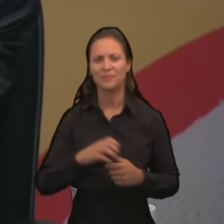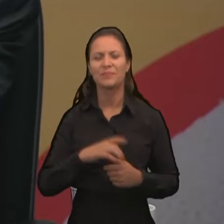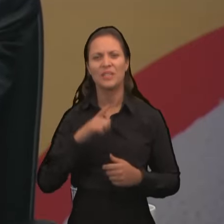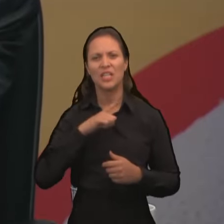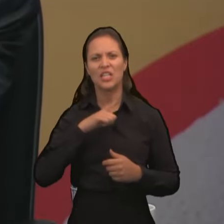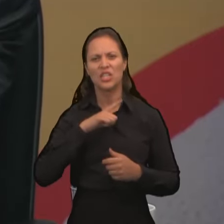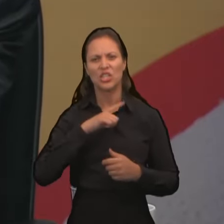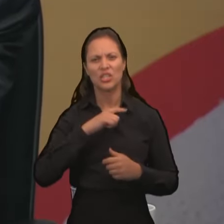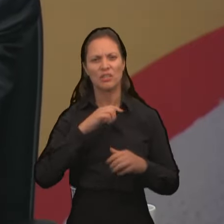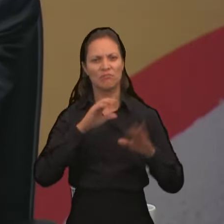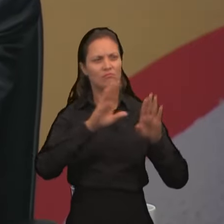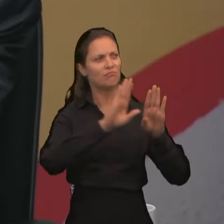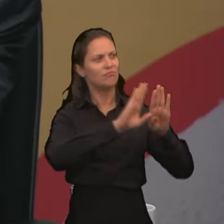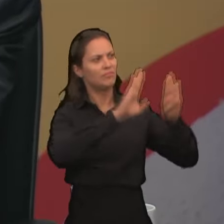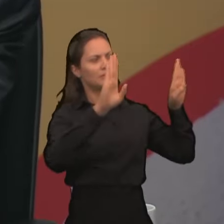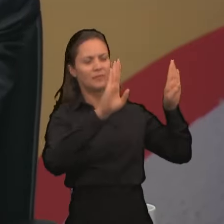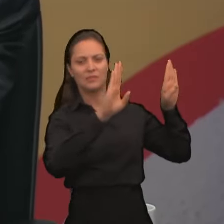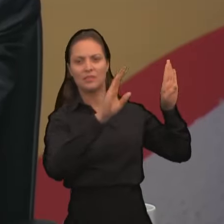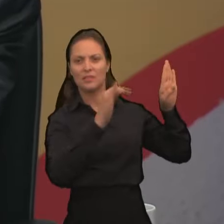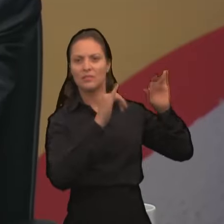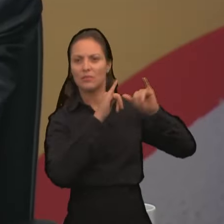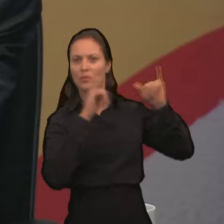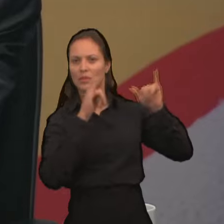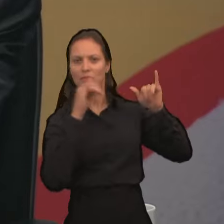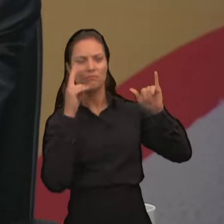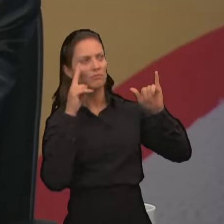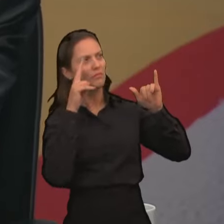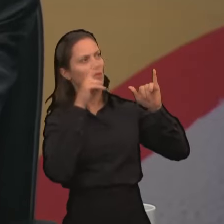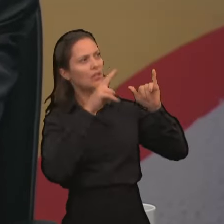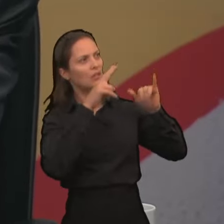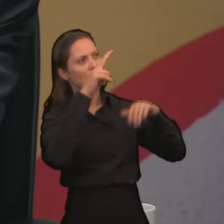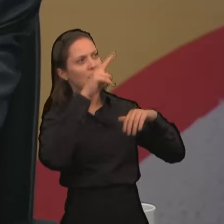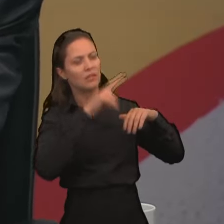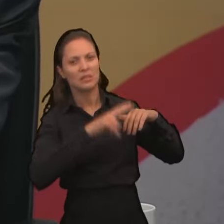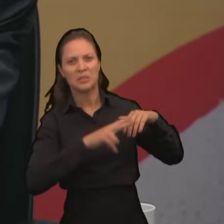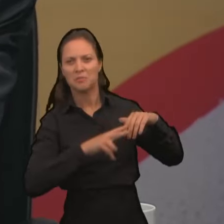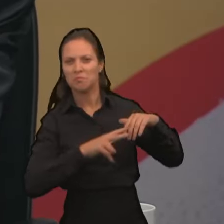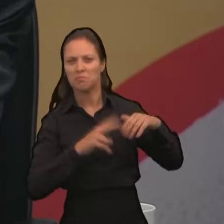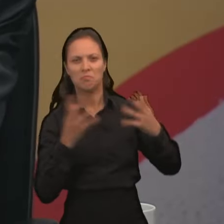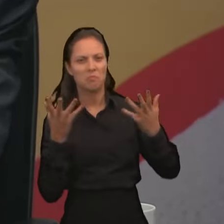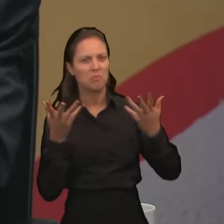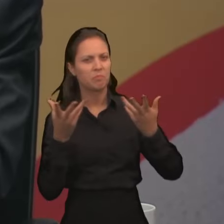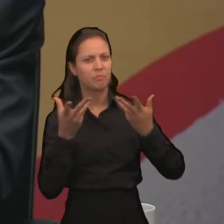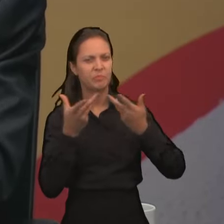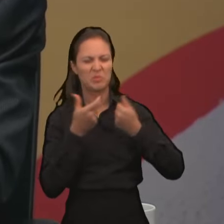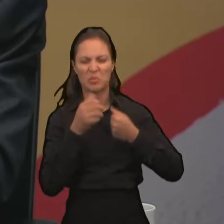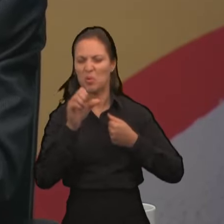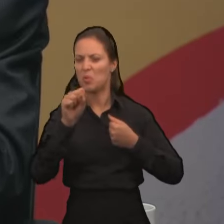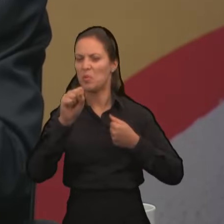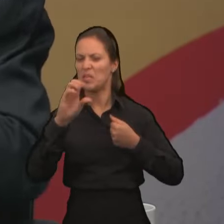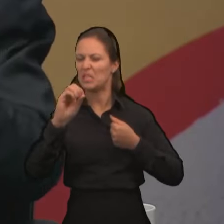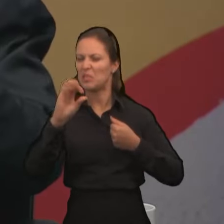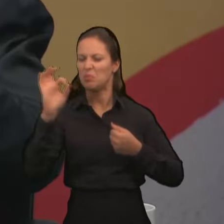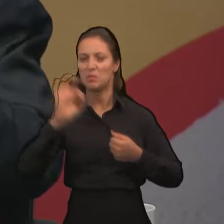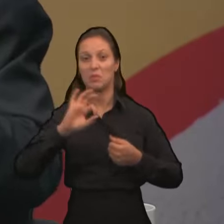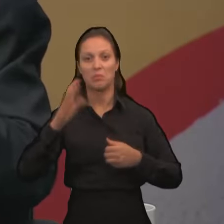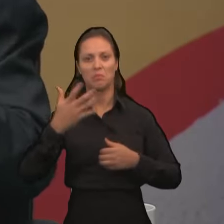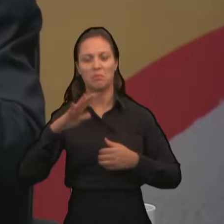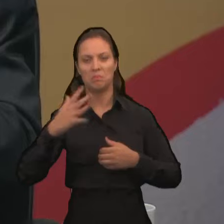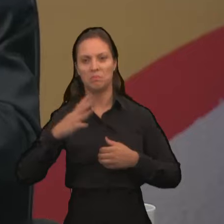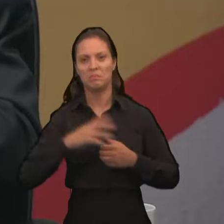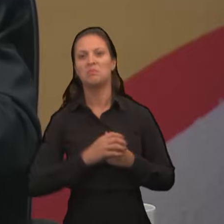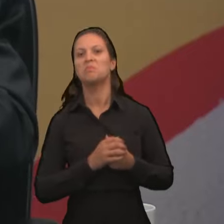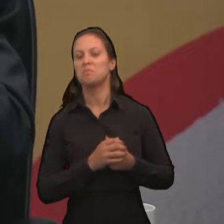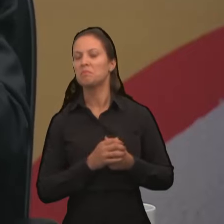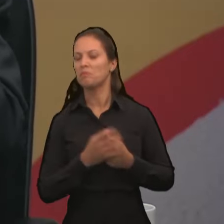simultánea para en inglés, a través de un robot con una calidad que yo les diría de un 80%,